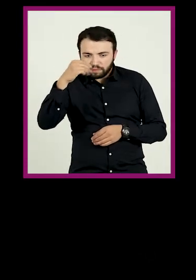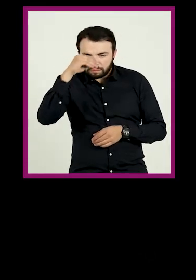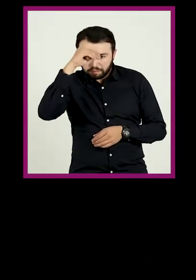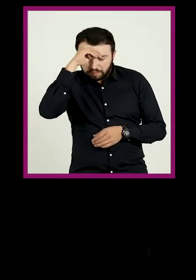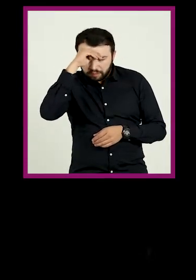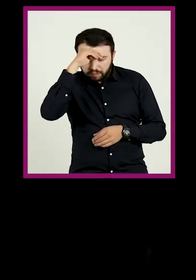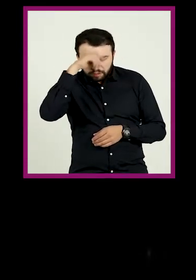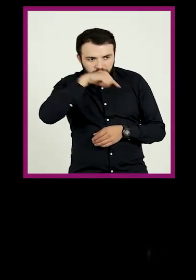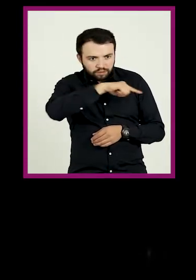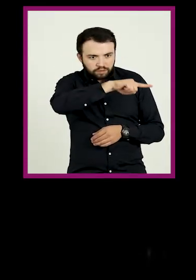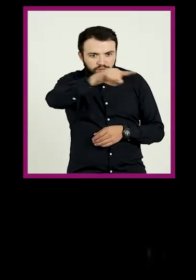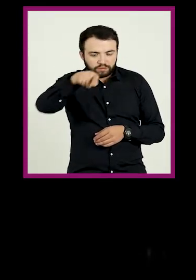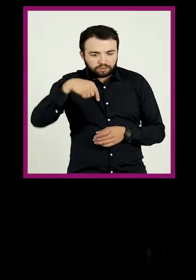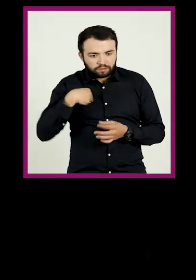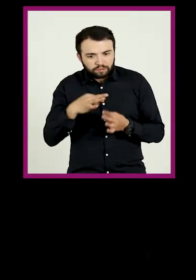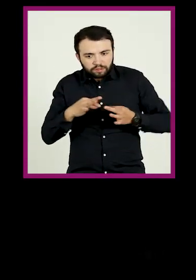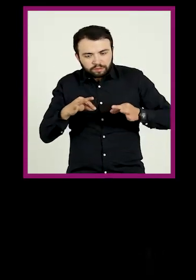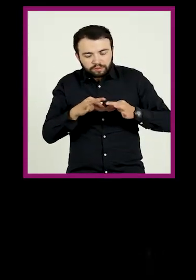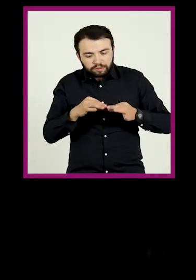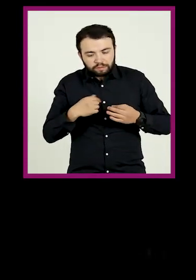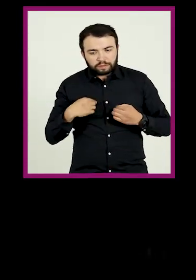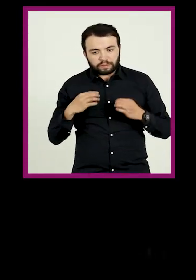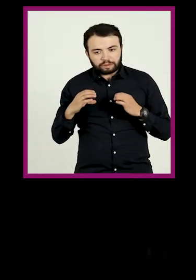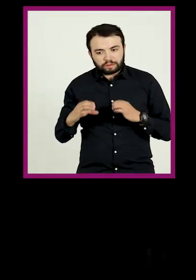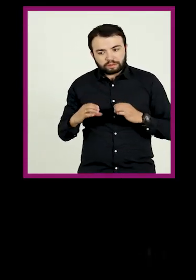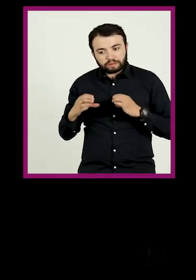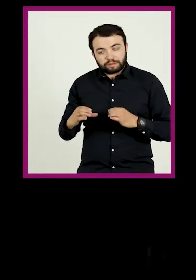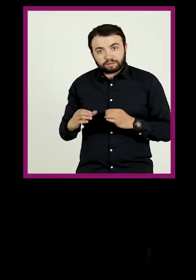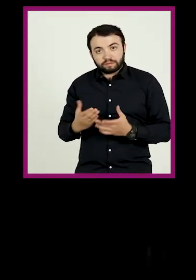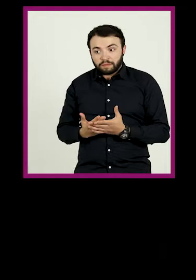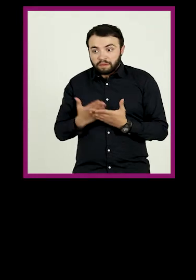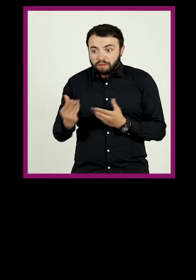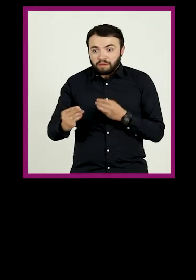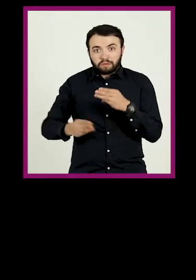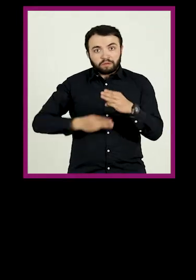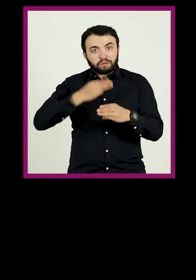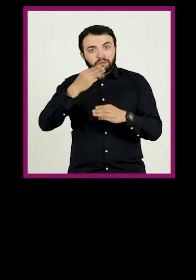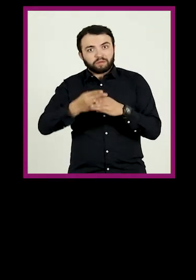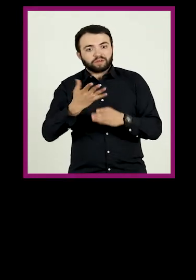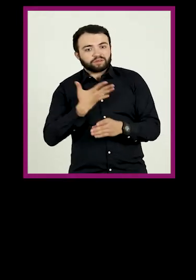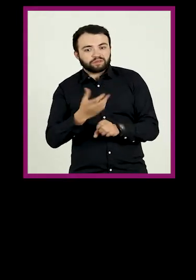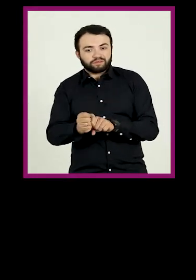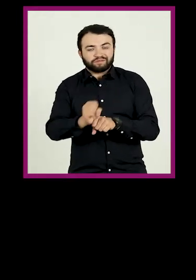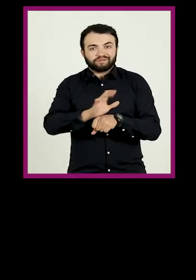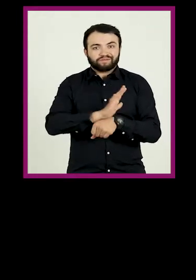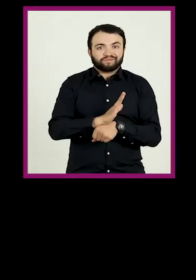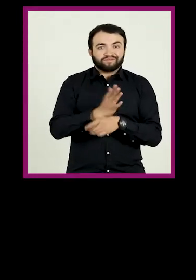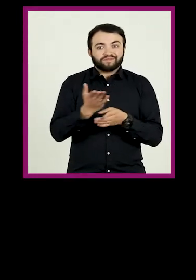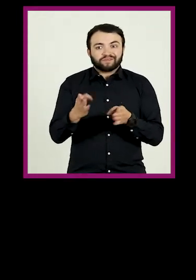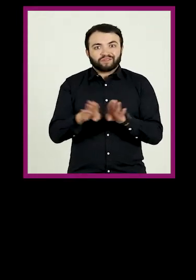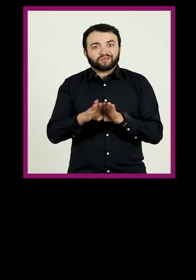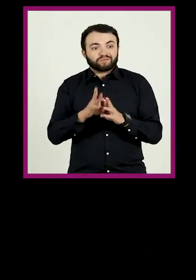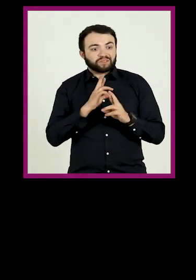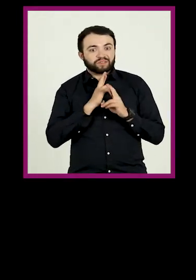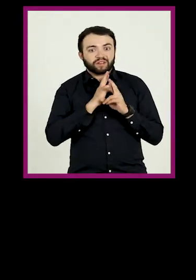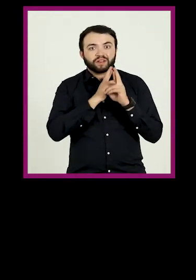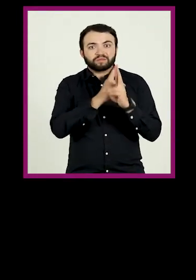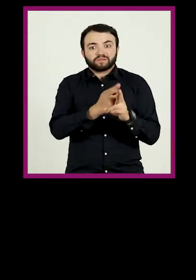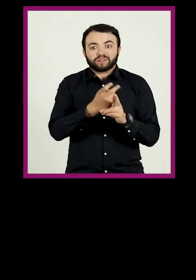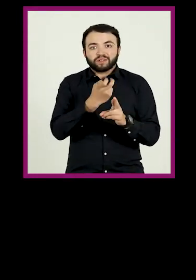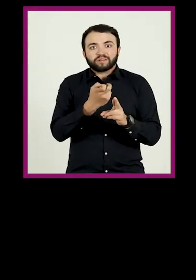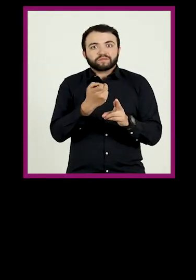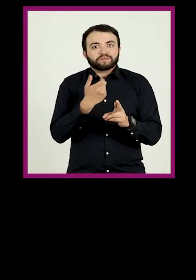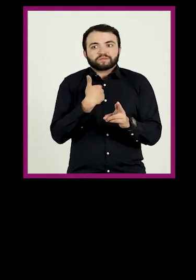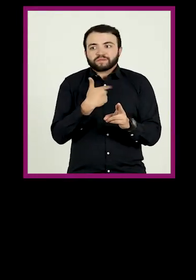manos. Ahora el mundo entero está viviendo una pandemia y nuestra respuesta a ella nos ha mostrado